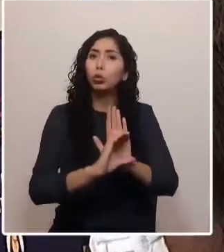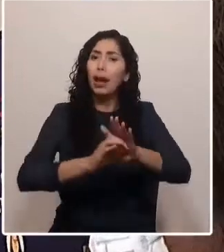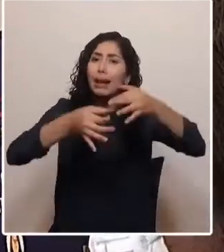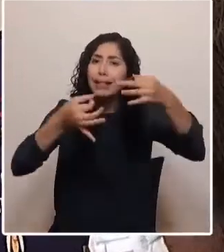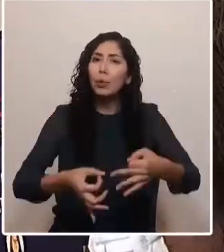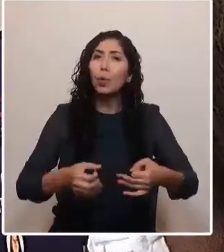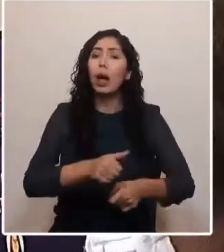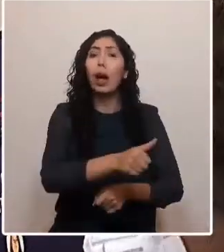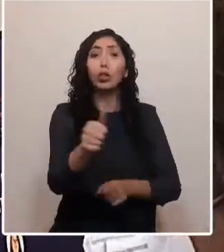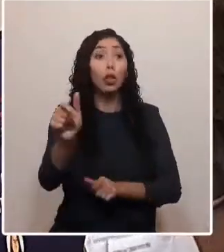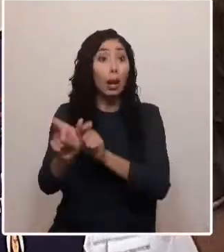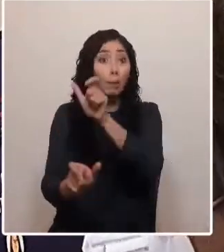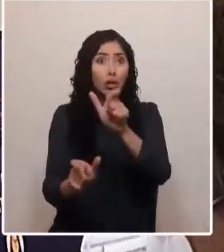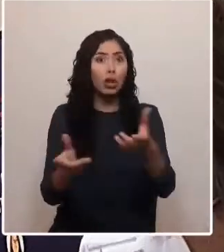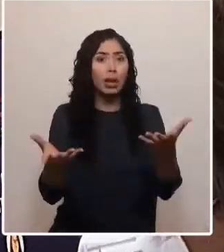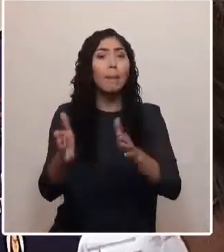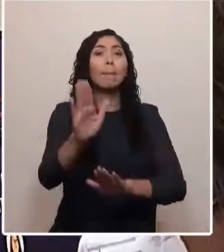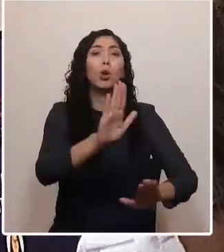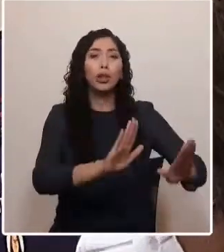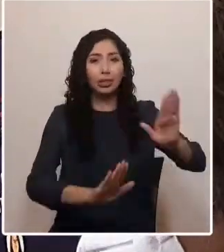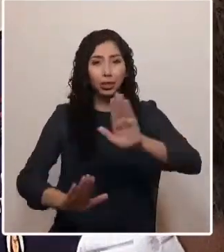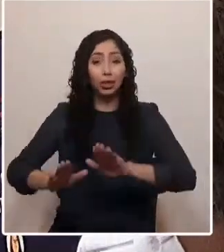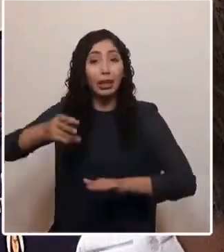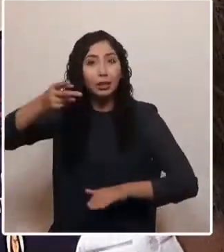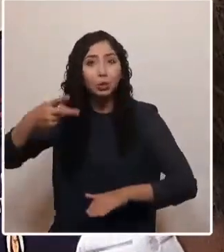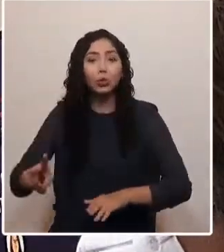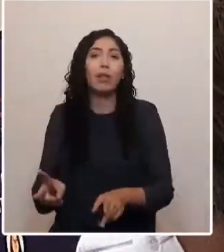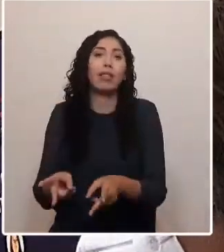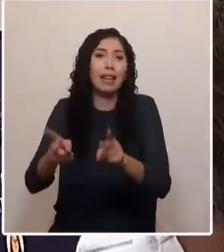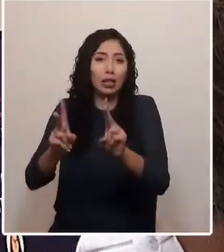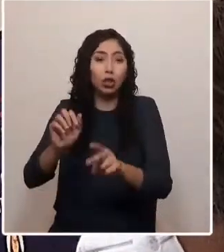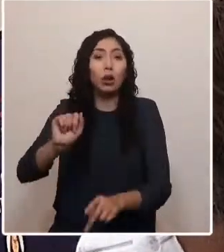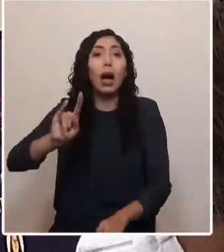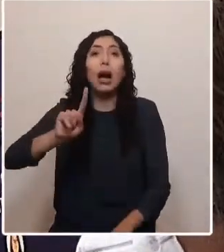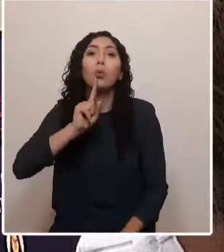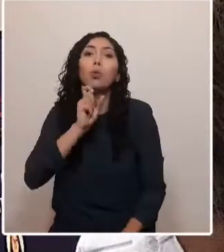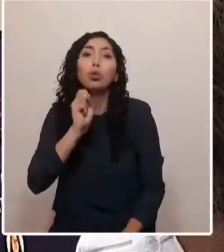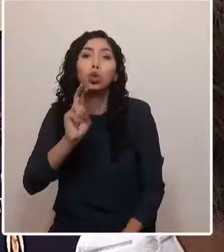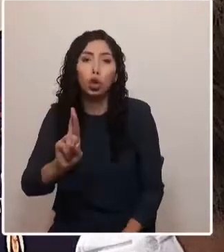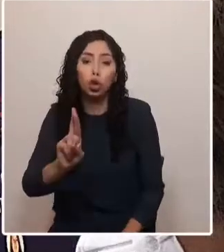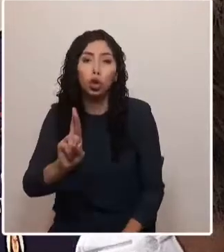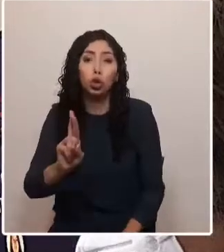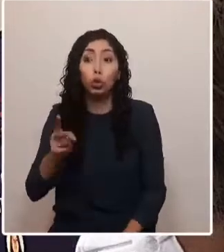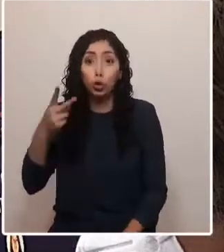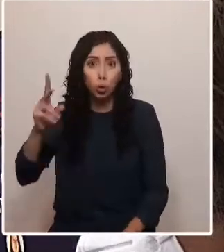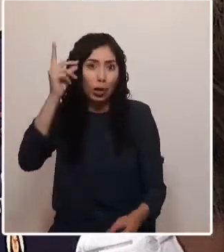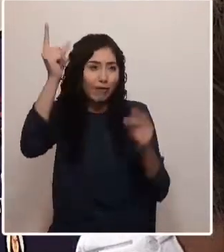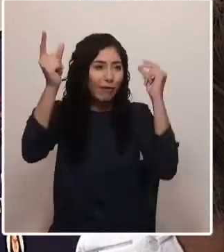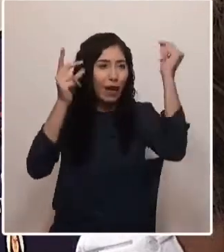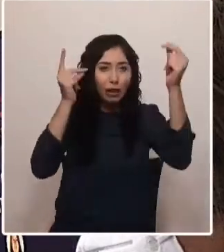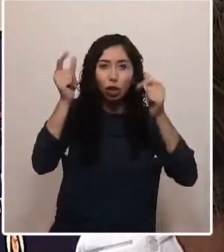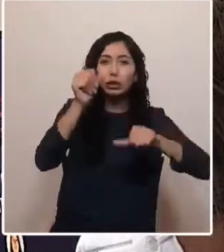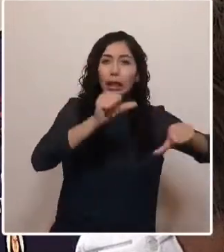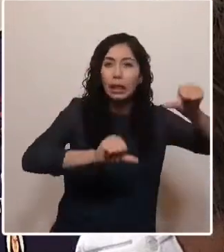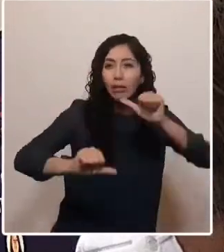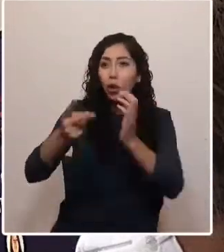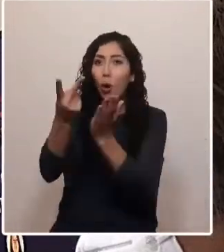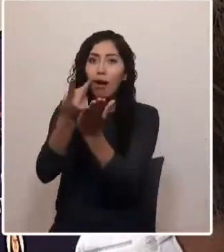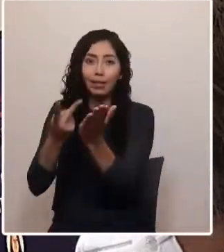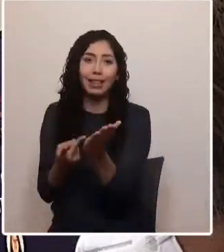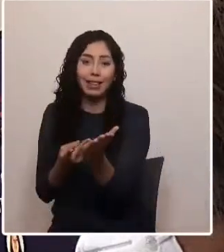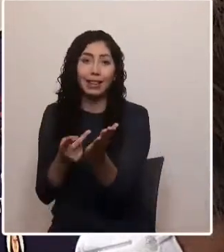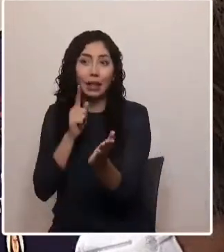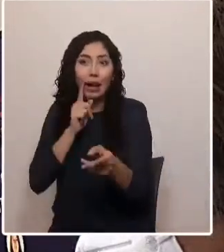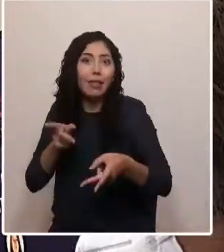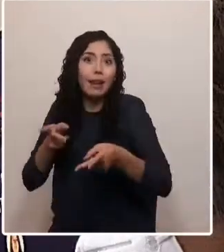personas la protección de los derechos de autor sobre sus obras intelectuales, científicas y artísticas,